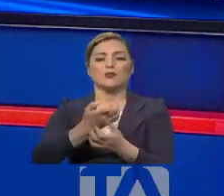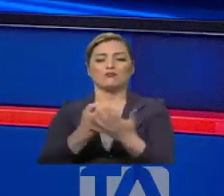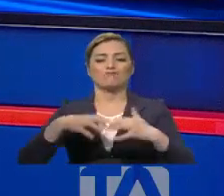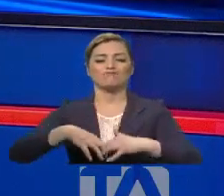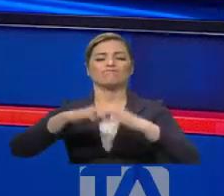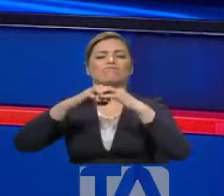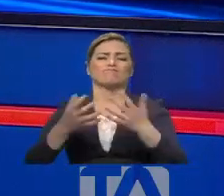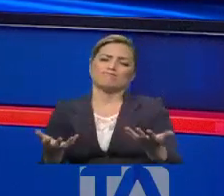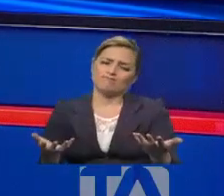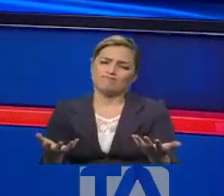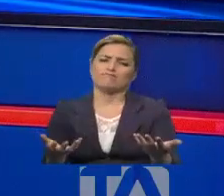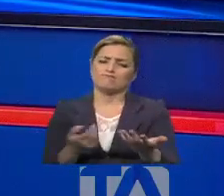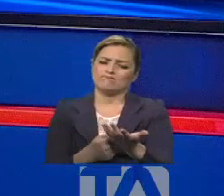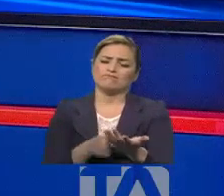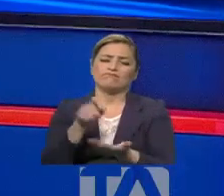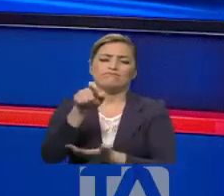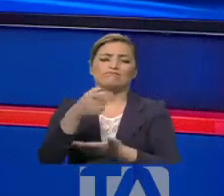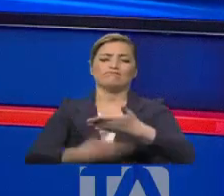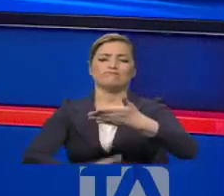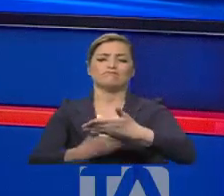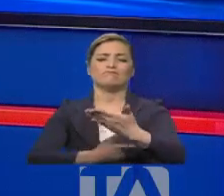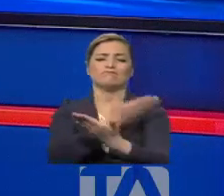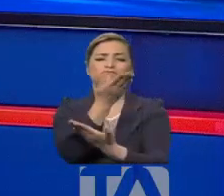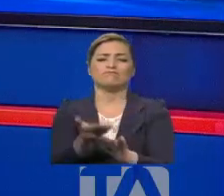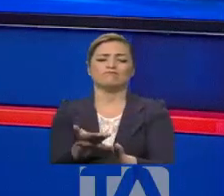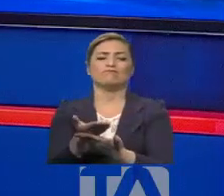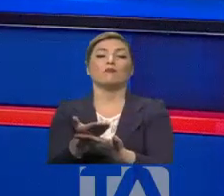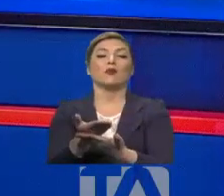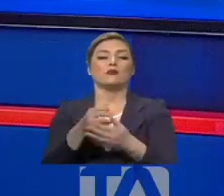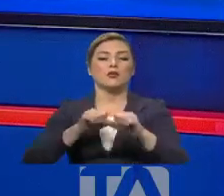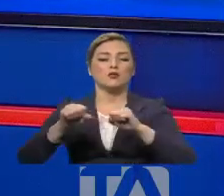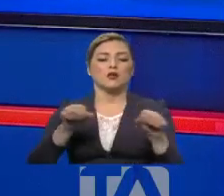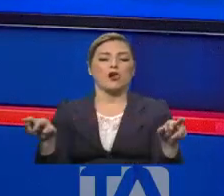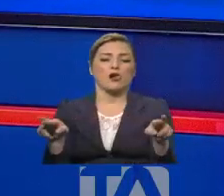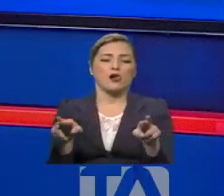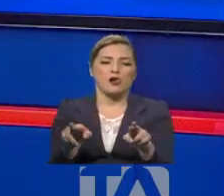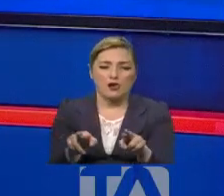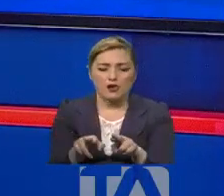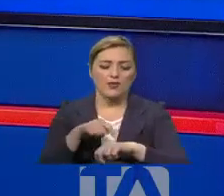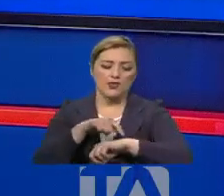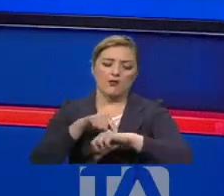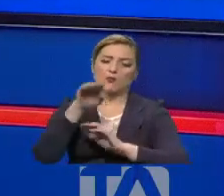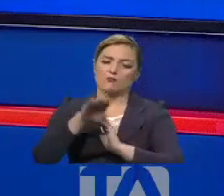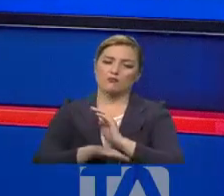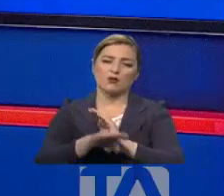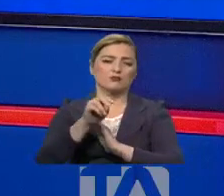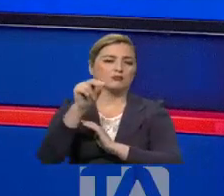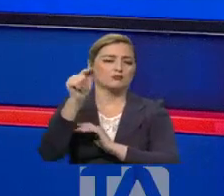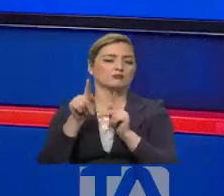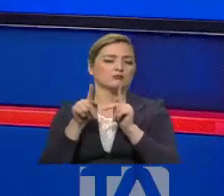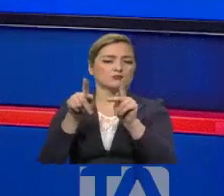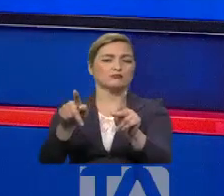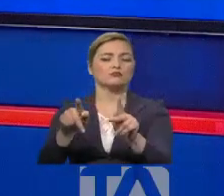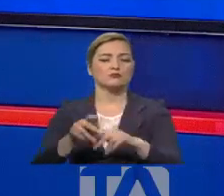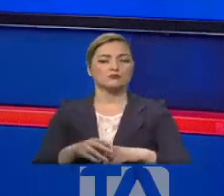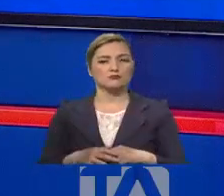reactivación de este sector en Quito. En el documento se propone una simplificación de trámites para obtener de manera ágil los permisos